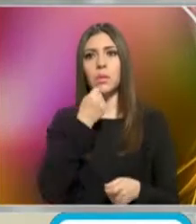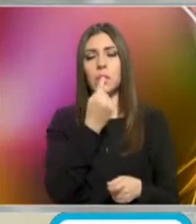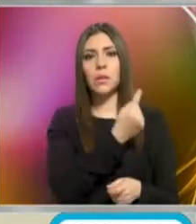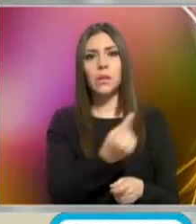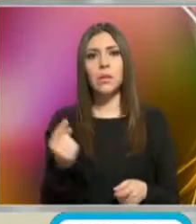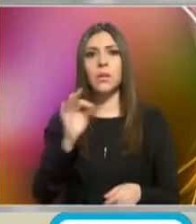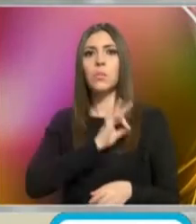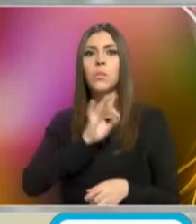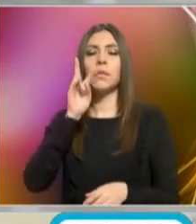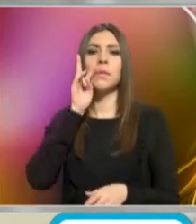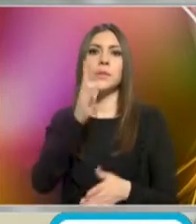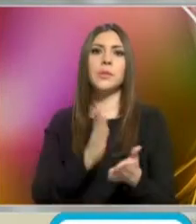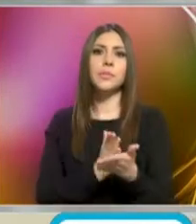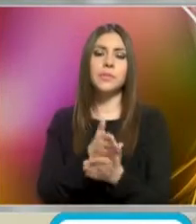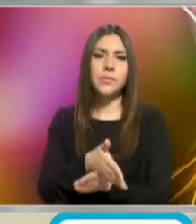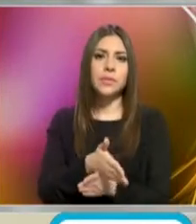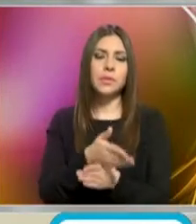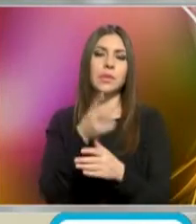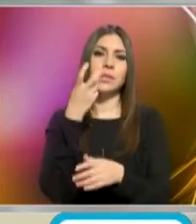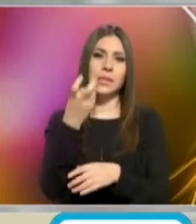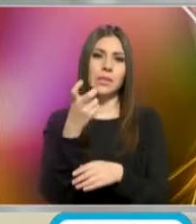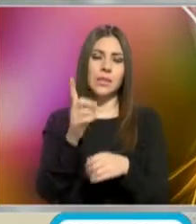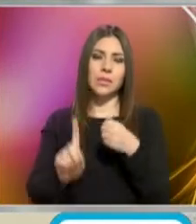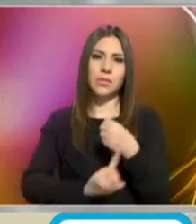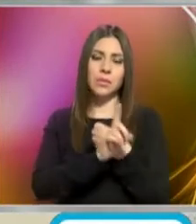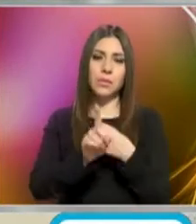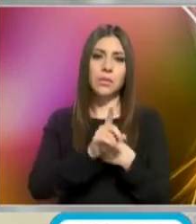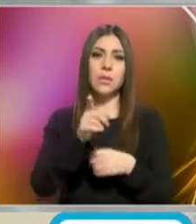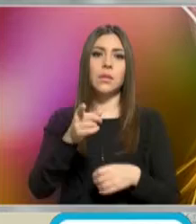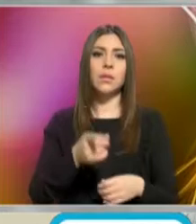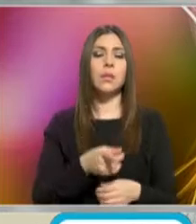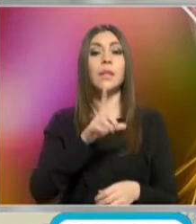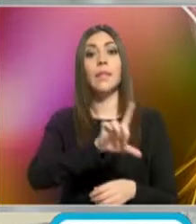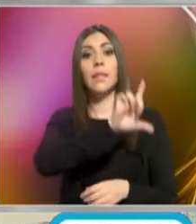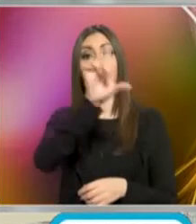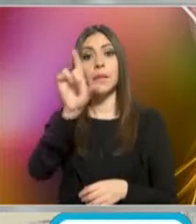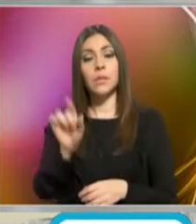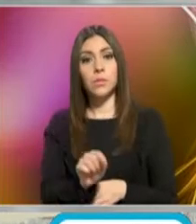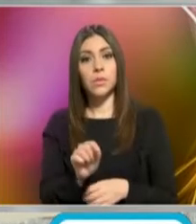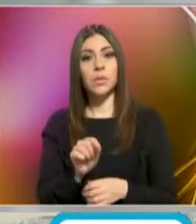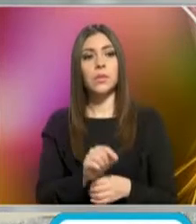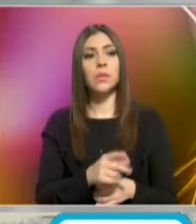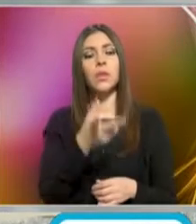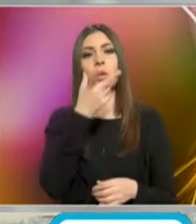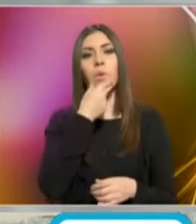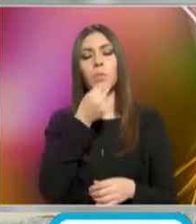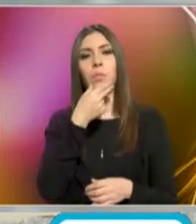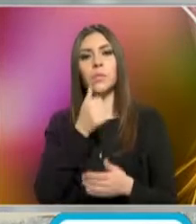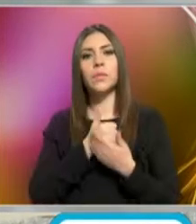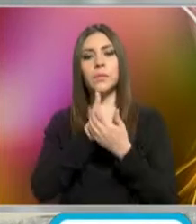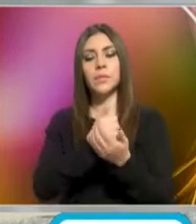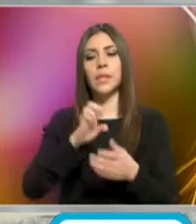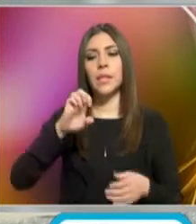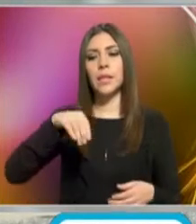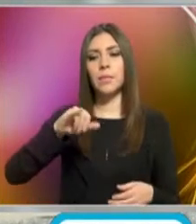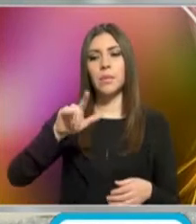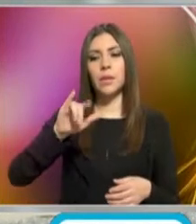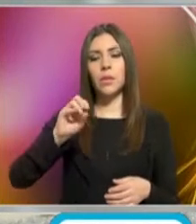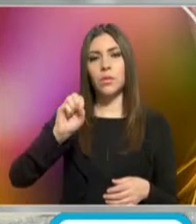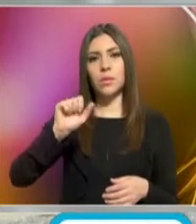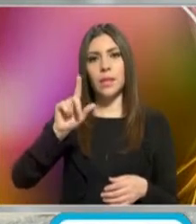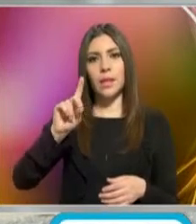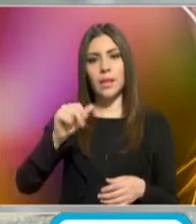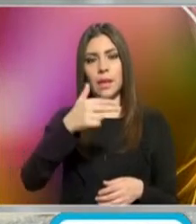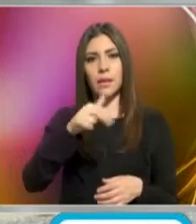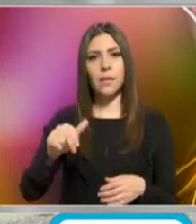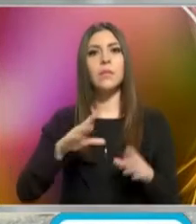niños caigan y eviten ver este tipo de contenidos. Más adelante nuestro colaborador Emilio Saldaña, el querido